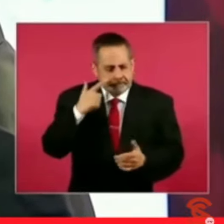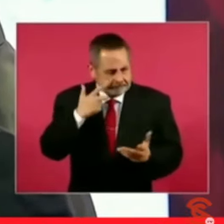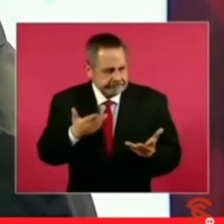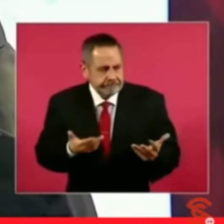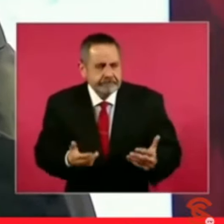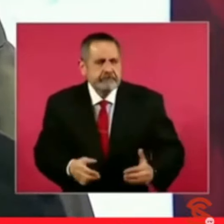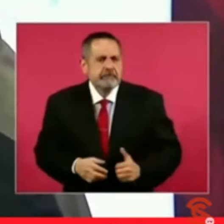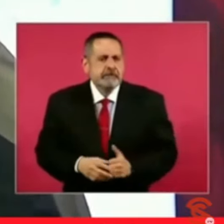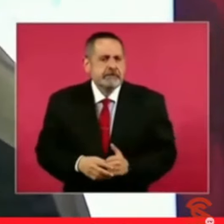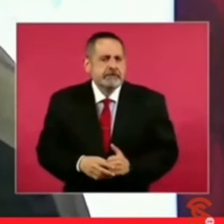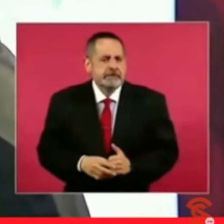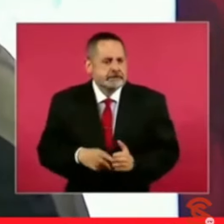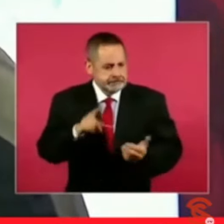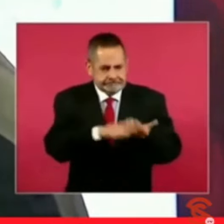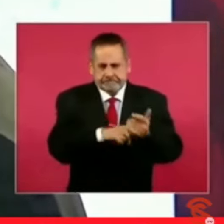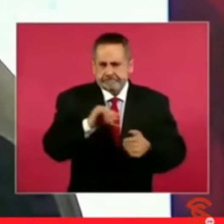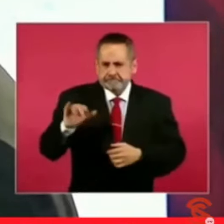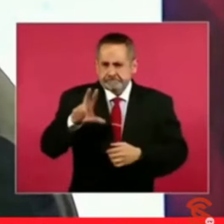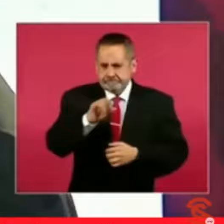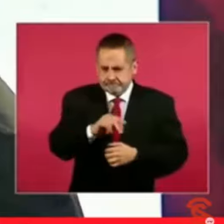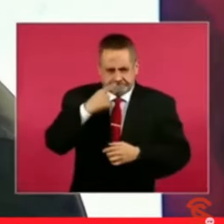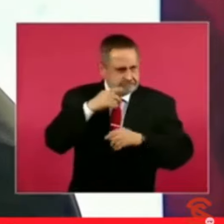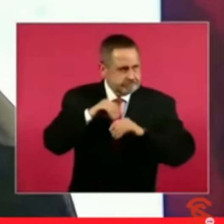¿sí? Si es cierto, no es cierto,